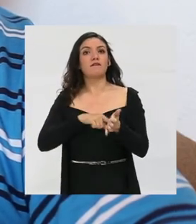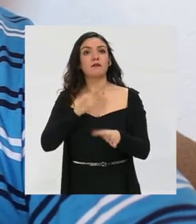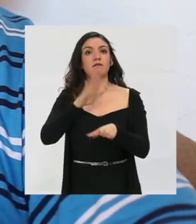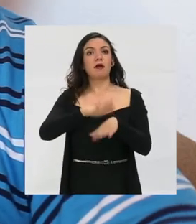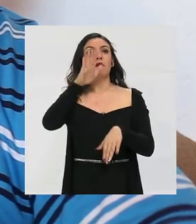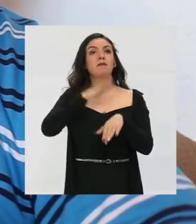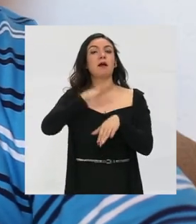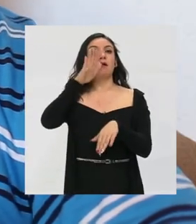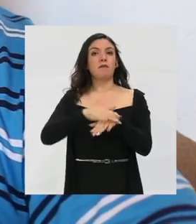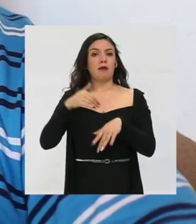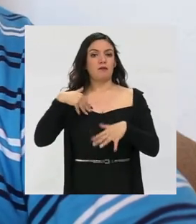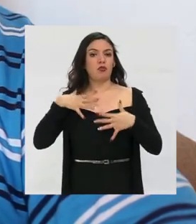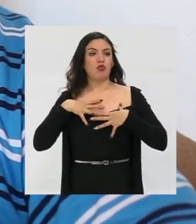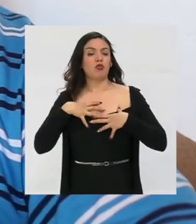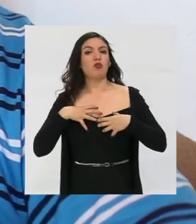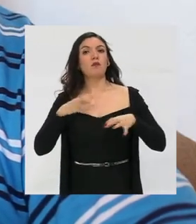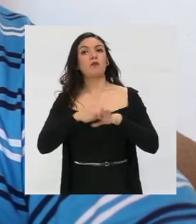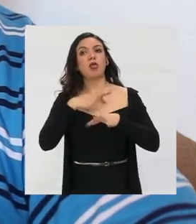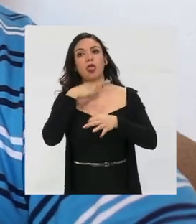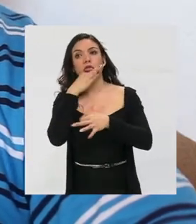podía. Cada vez se me volvía